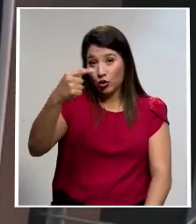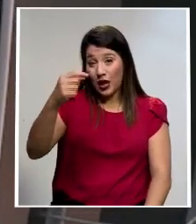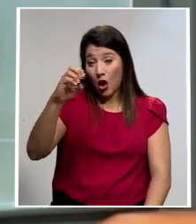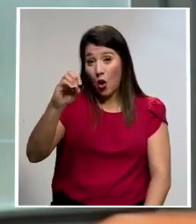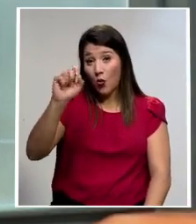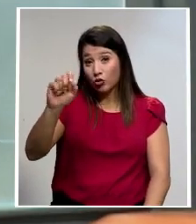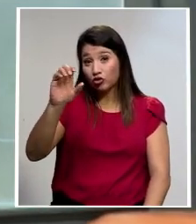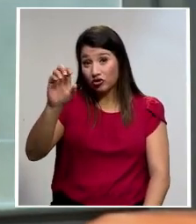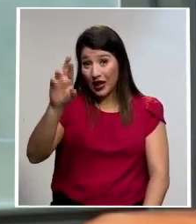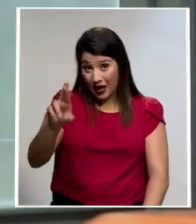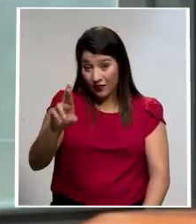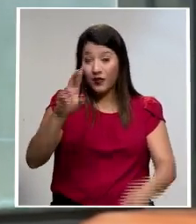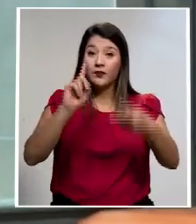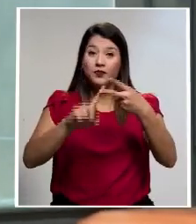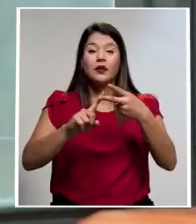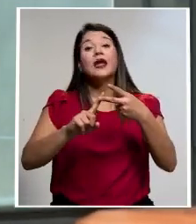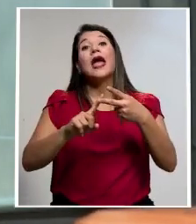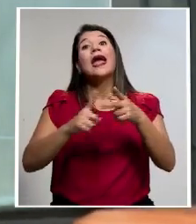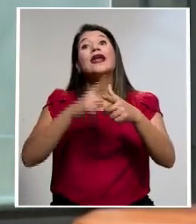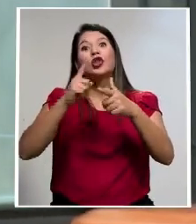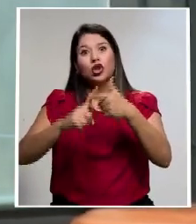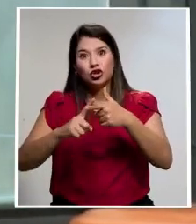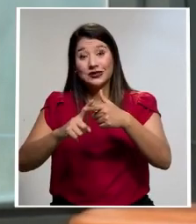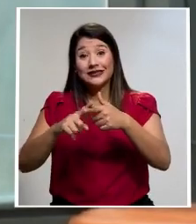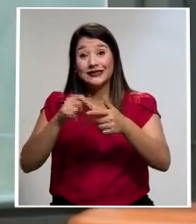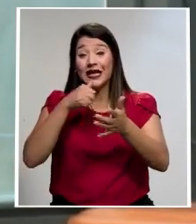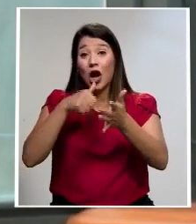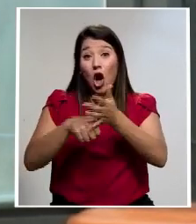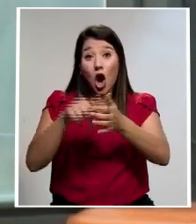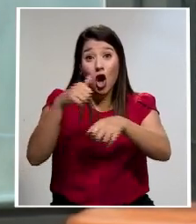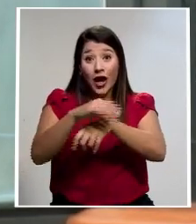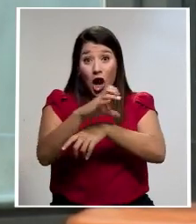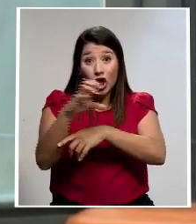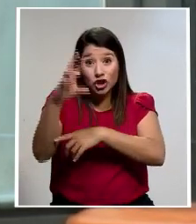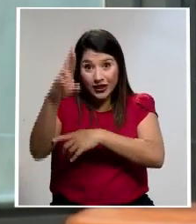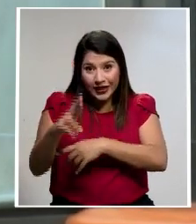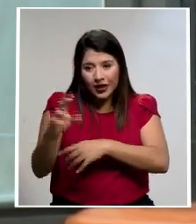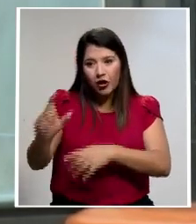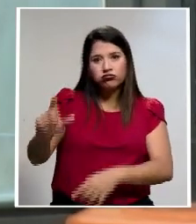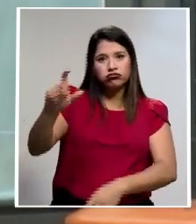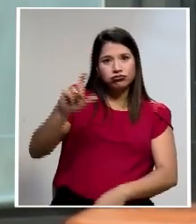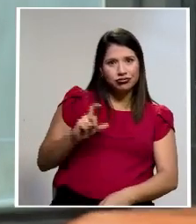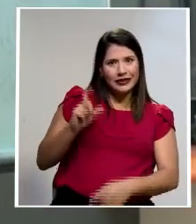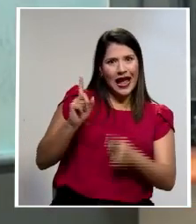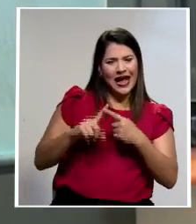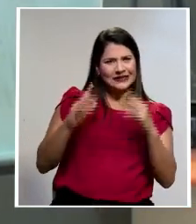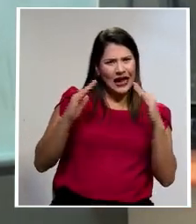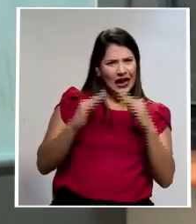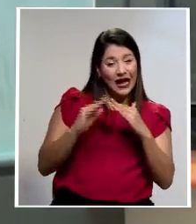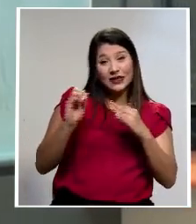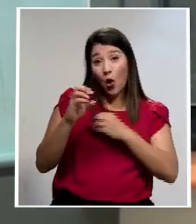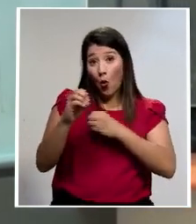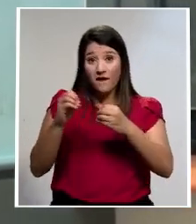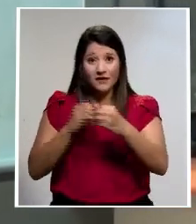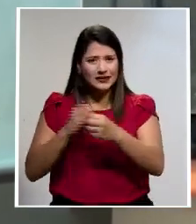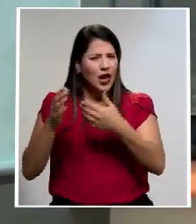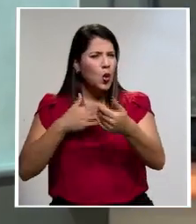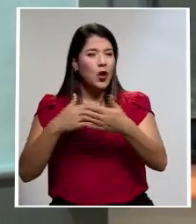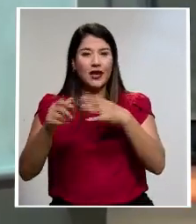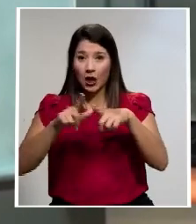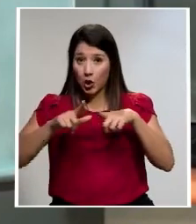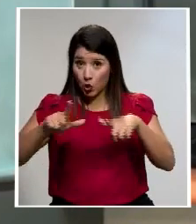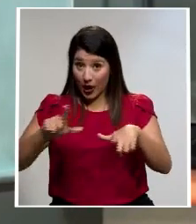www.tse.go.cr y Correos de Costa Rica le entregará el documento en la puerta de su casa u oficina o en cualquier parte del territorio nacional.